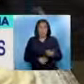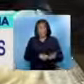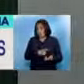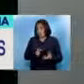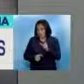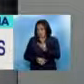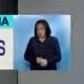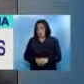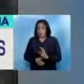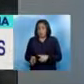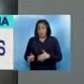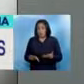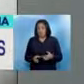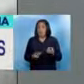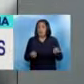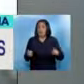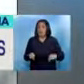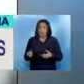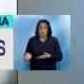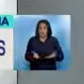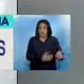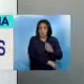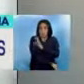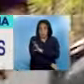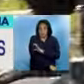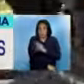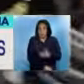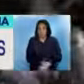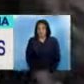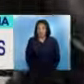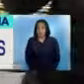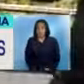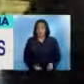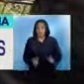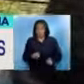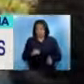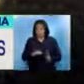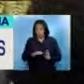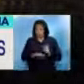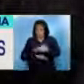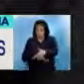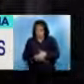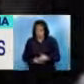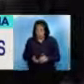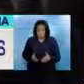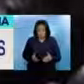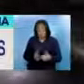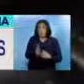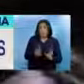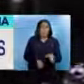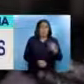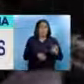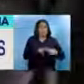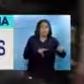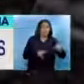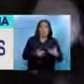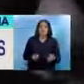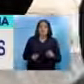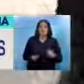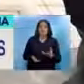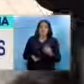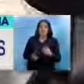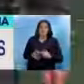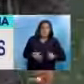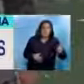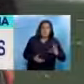no identificado murió camino a la clínica. Ahí hay uno también. Cuando cruzaste ibas a velocidad. ¿Por qué fugaste? ¿Qué pasó? ¿Por qué